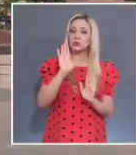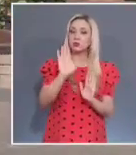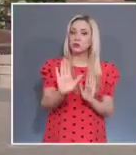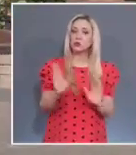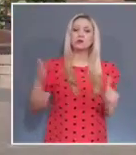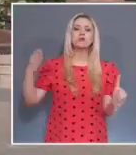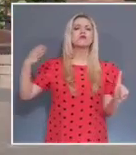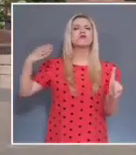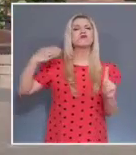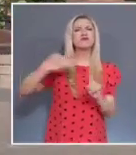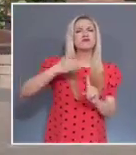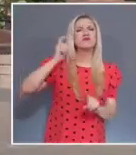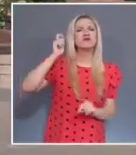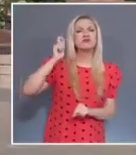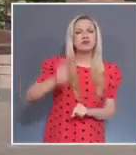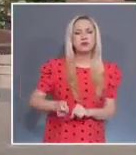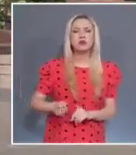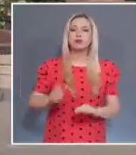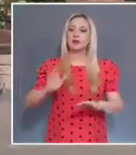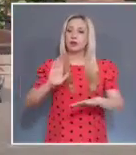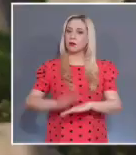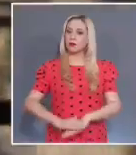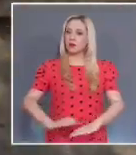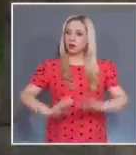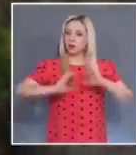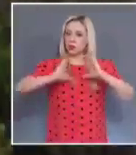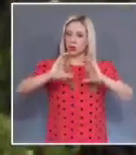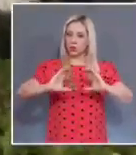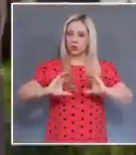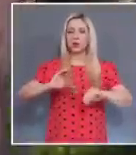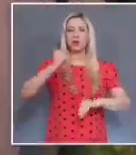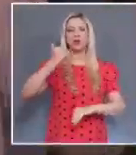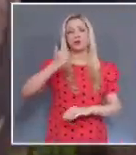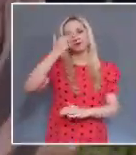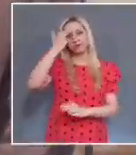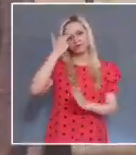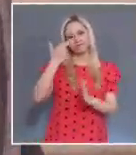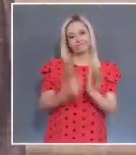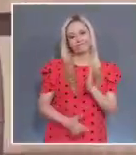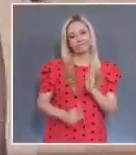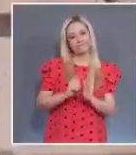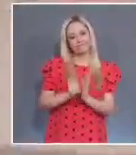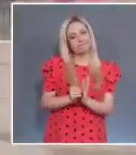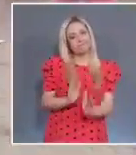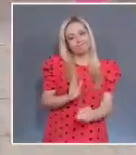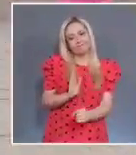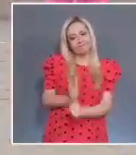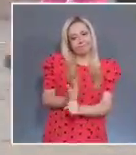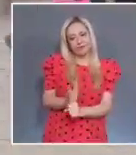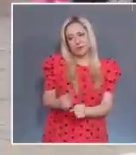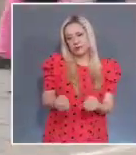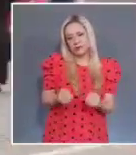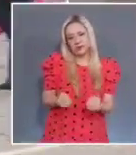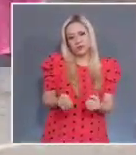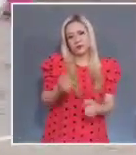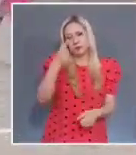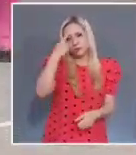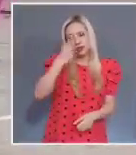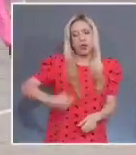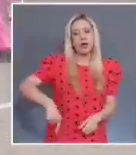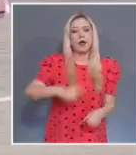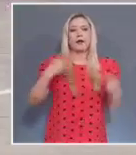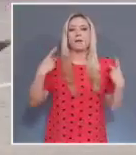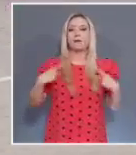es tratar con mayor rigor ciertas conductas para garantizar los derechos de la sociedad a la paz y la